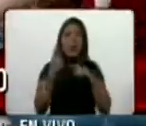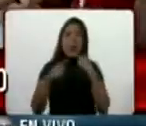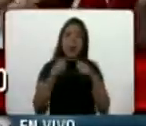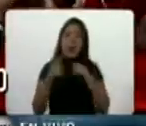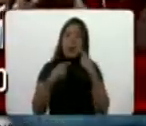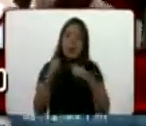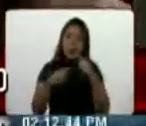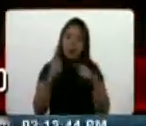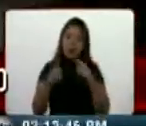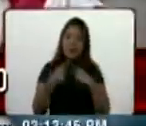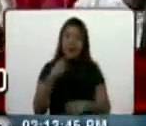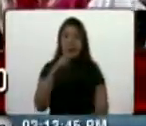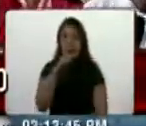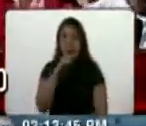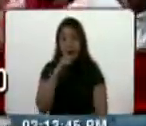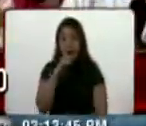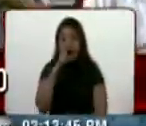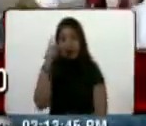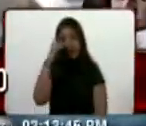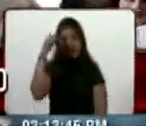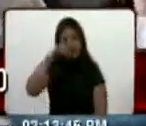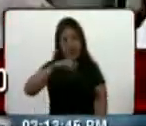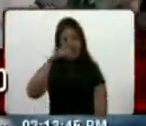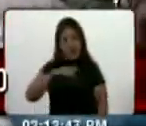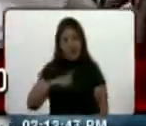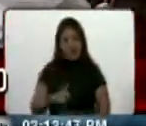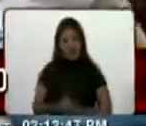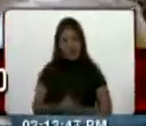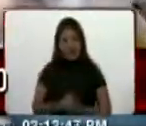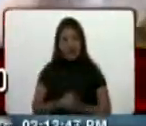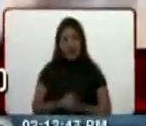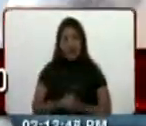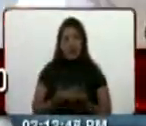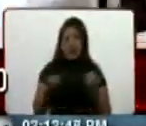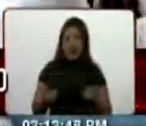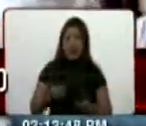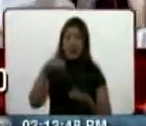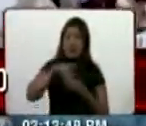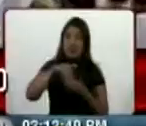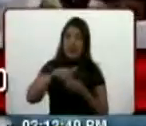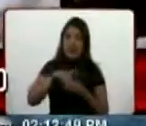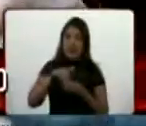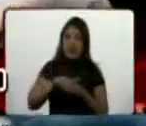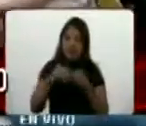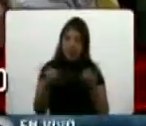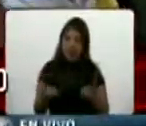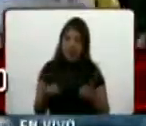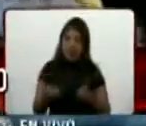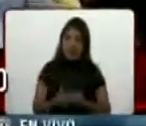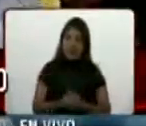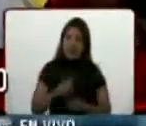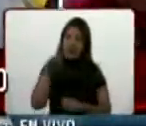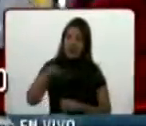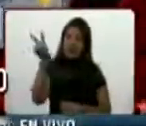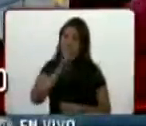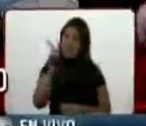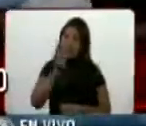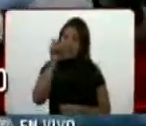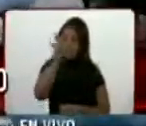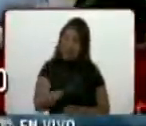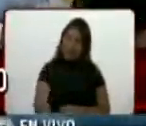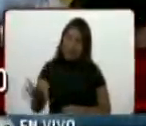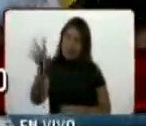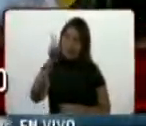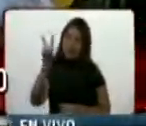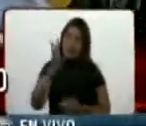de Nicolás Maduro el día de hoy en este proceso de elecciones que se lleva adelante en nuestro país, en el territorio venezolano.